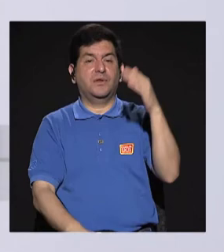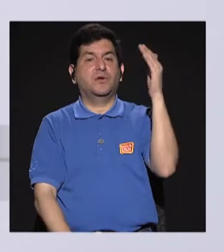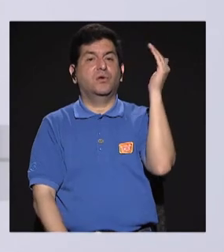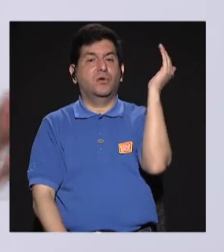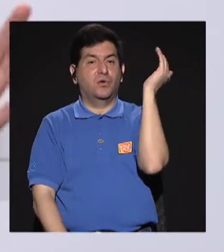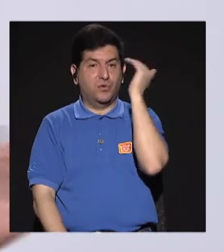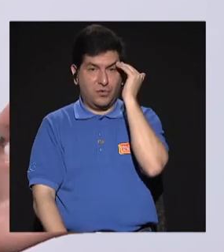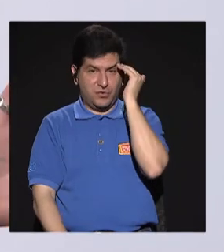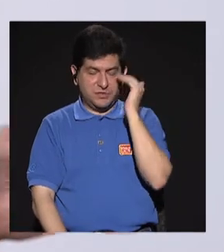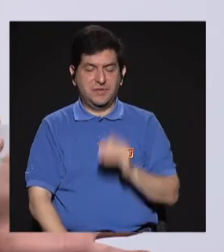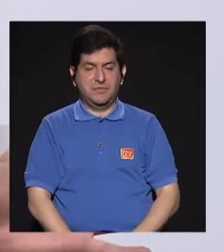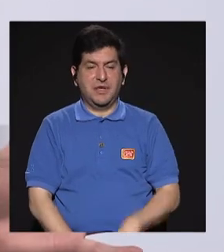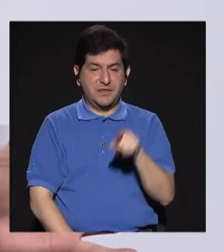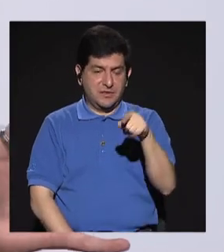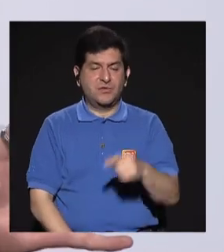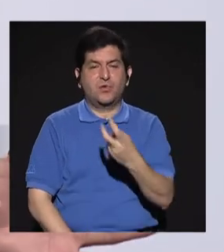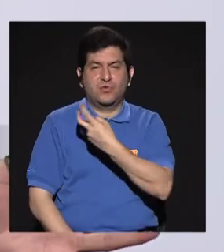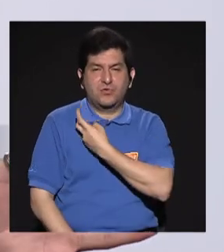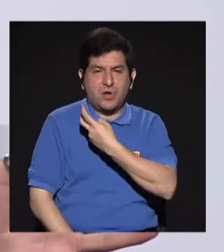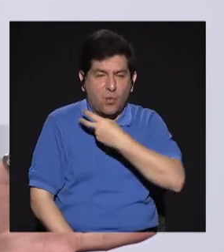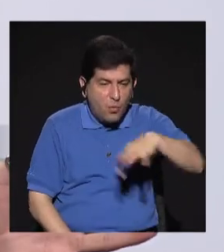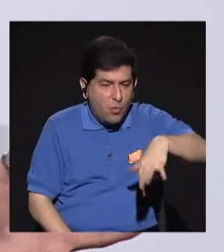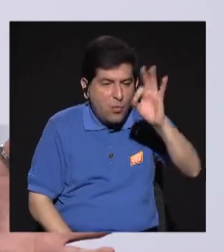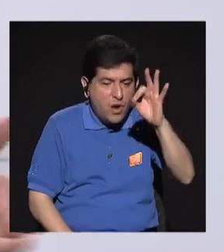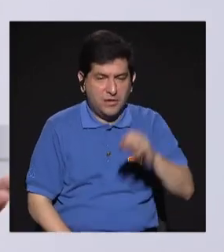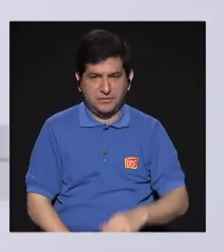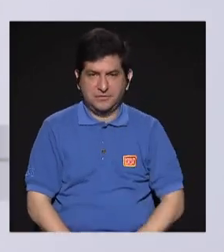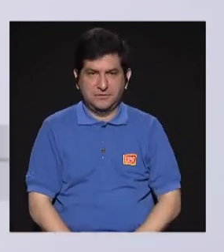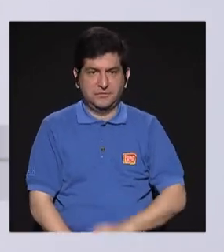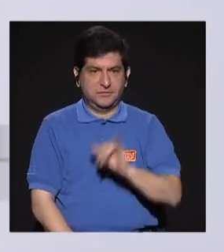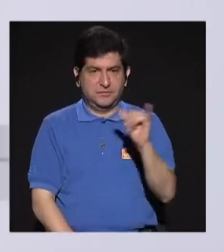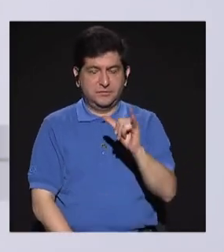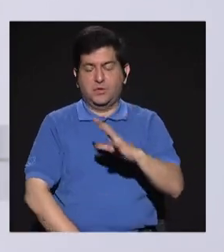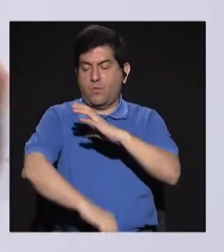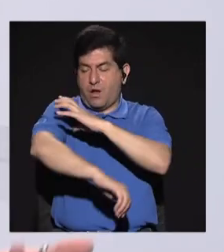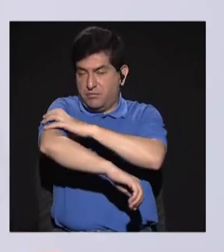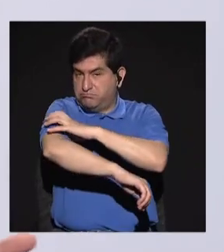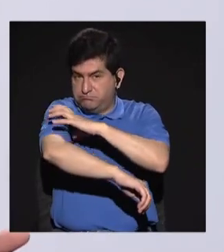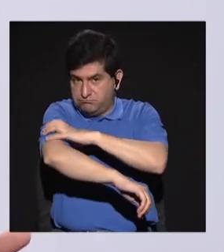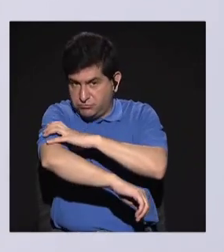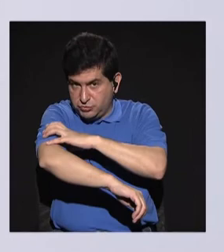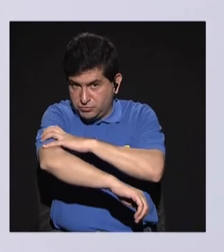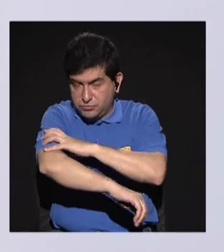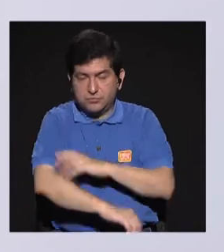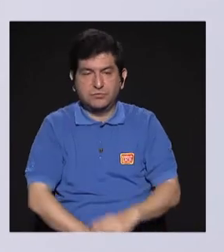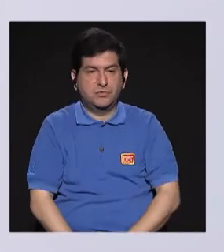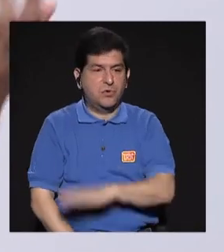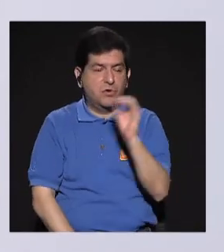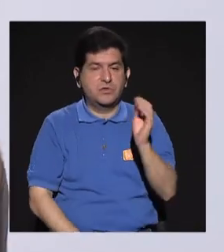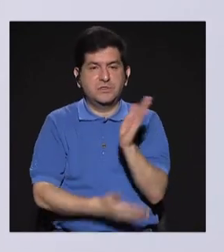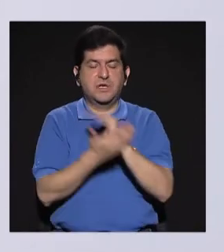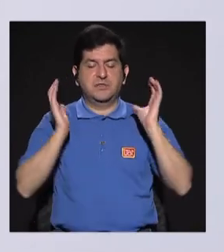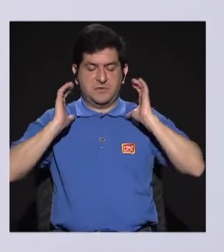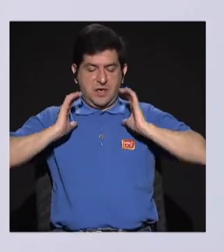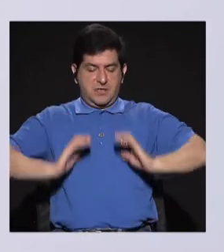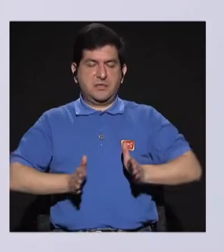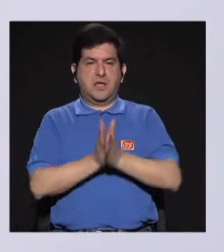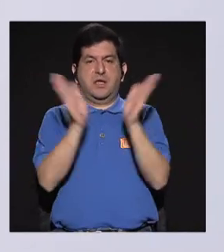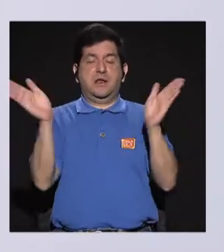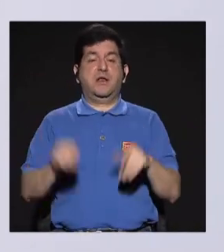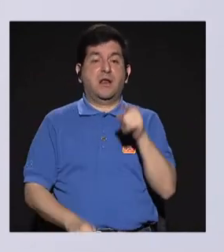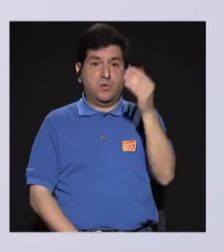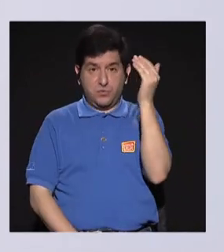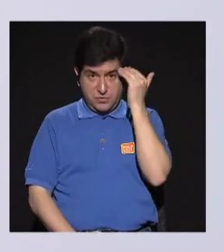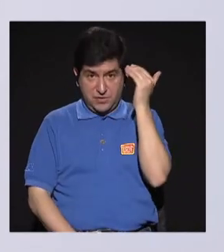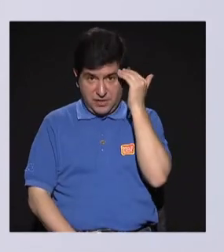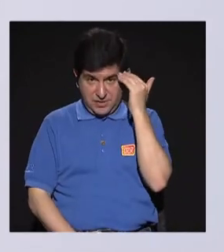el conocimiento sobre los restos socios verán la parte también la parte muscular toda la parte anatómica en